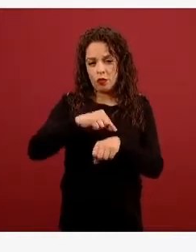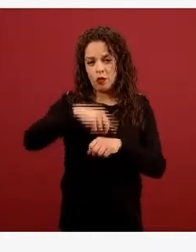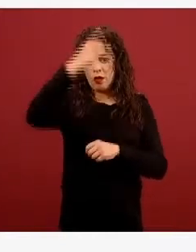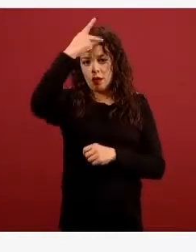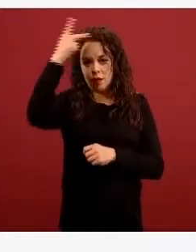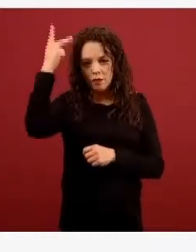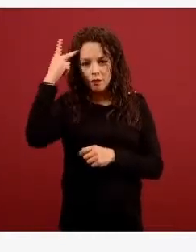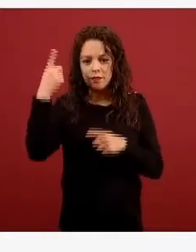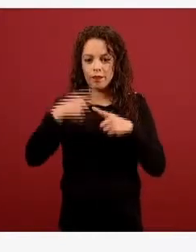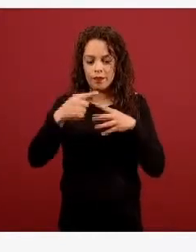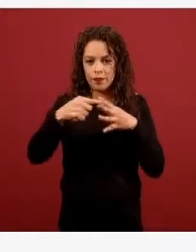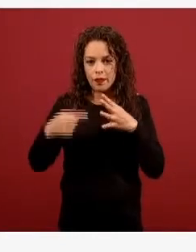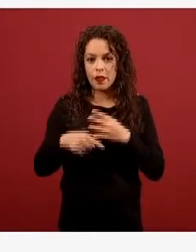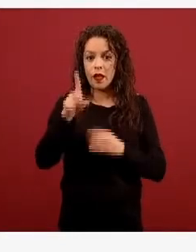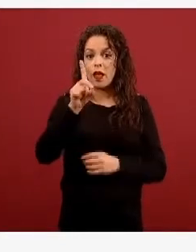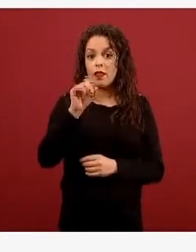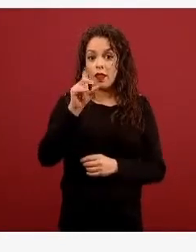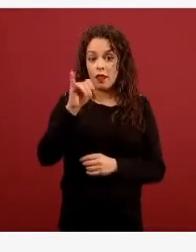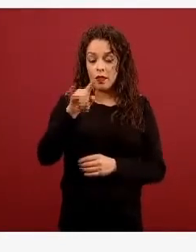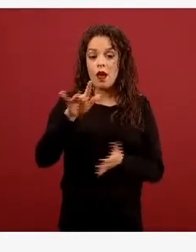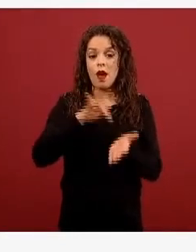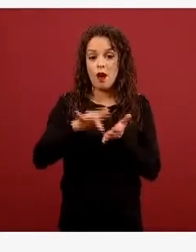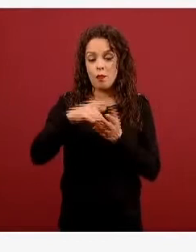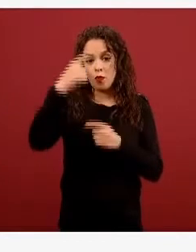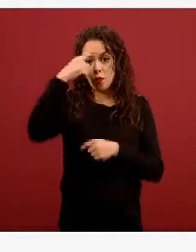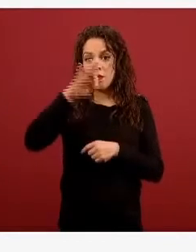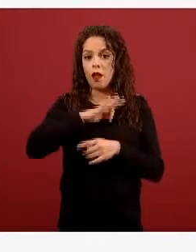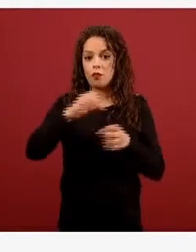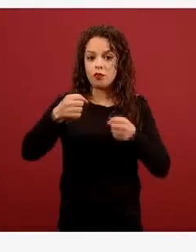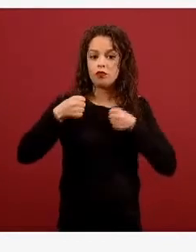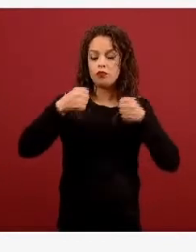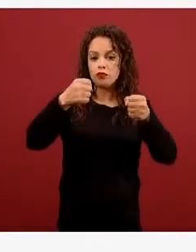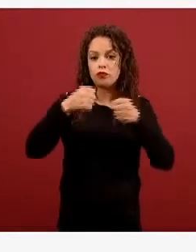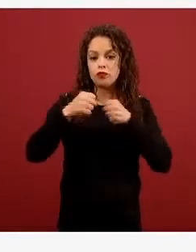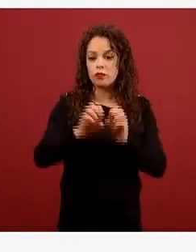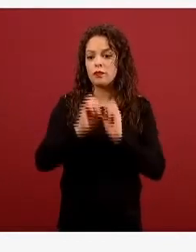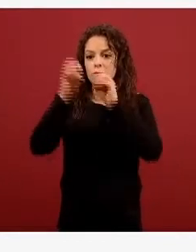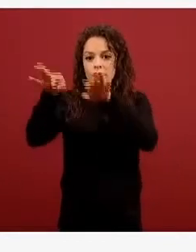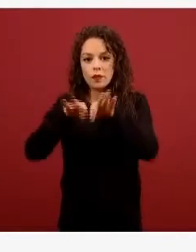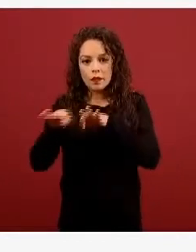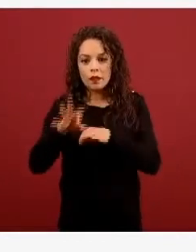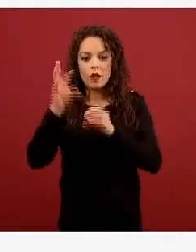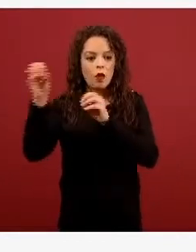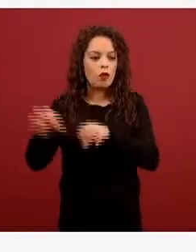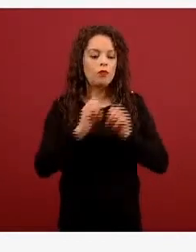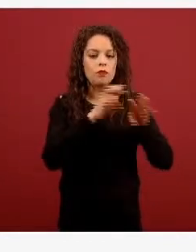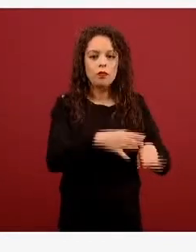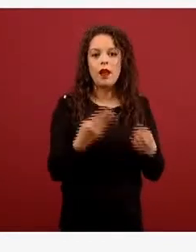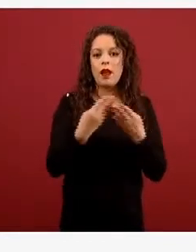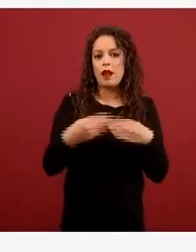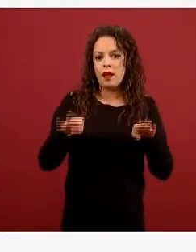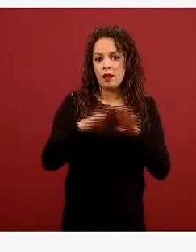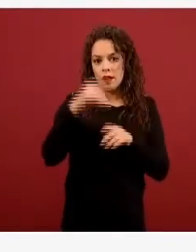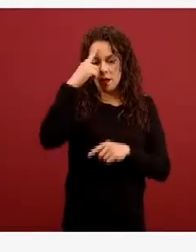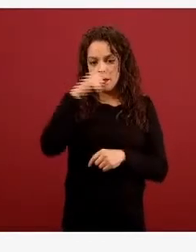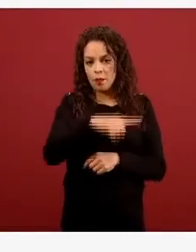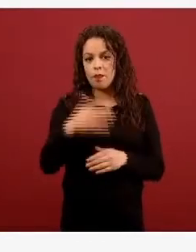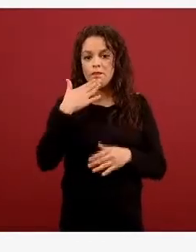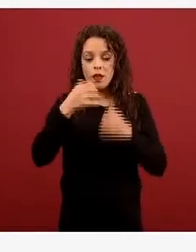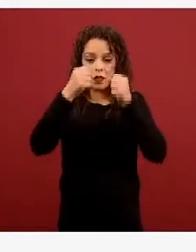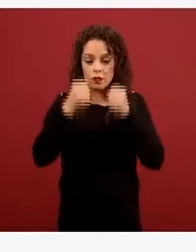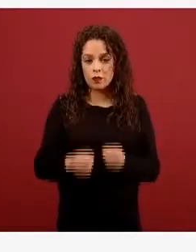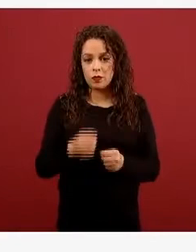con viajes de sus centros de trabajo y a sus casas para que lleguen de forma segura, y también